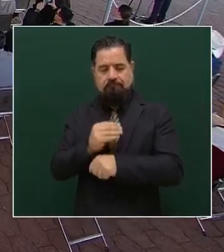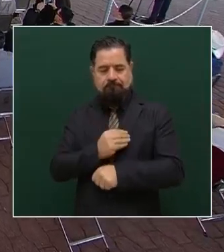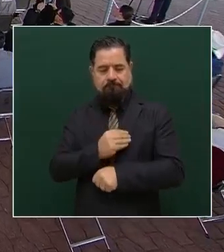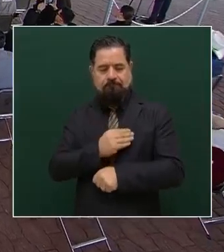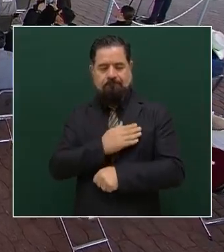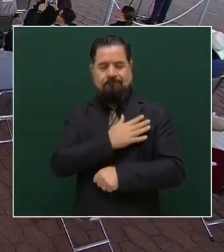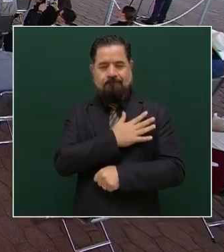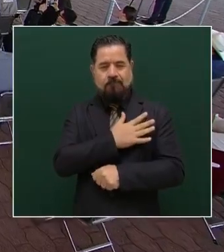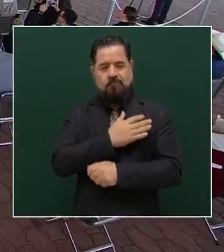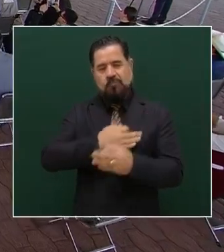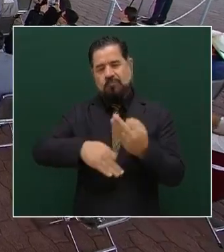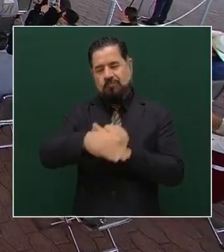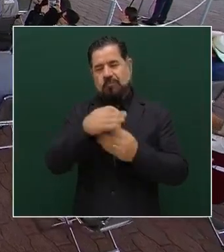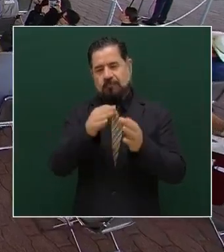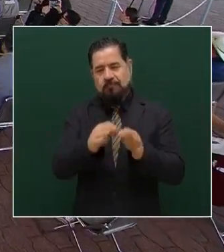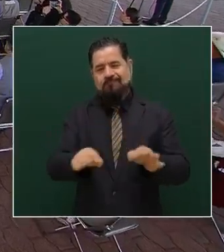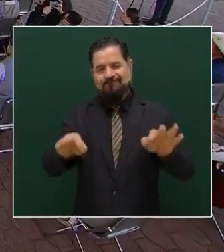todo.